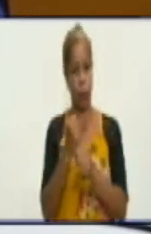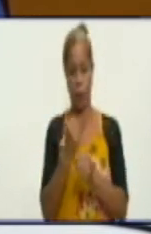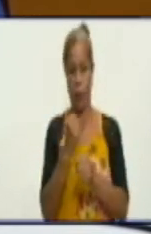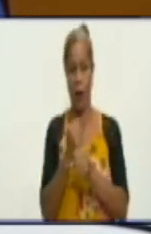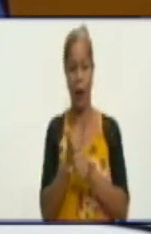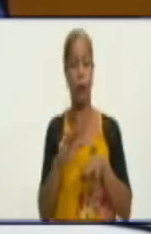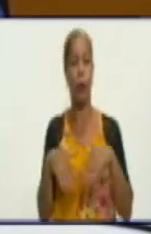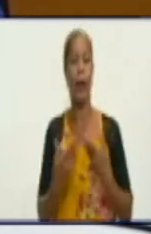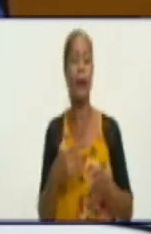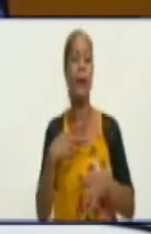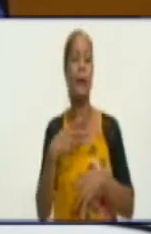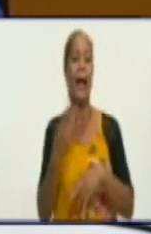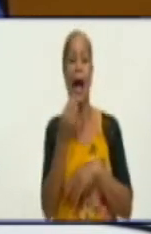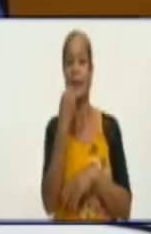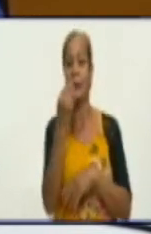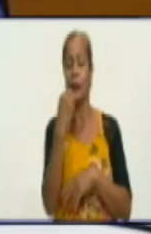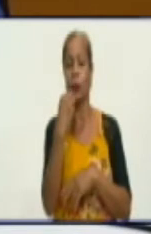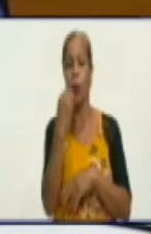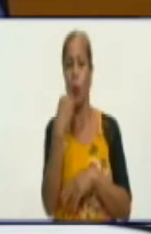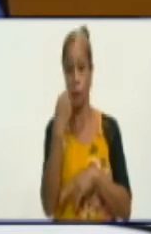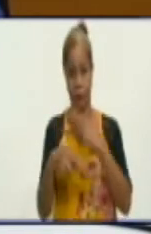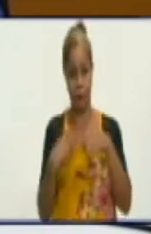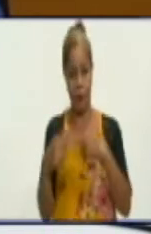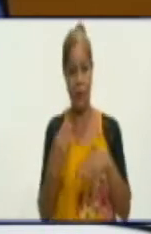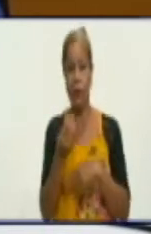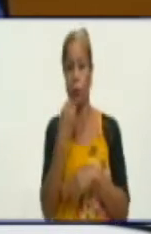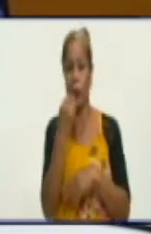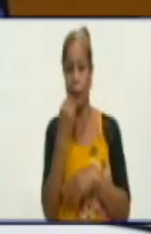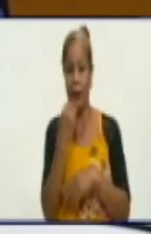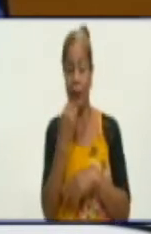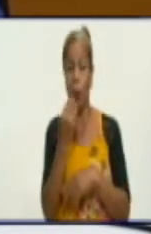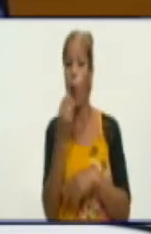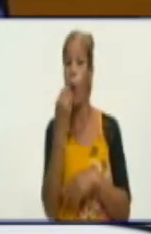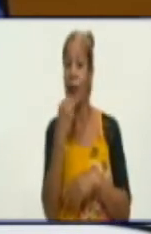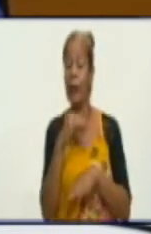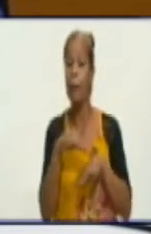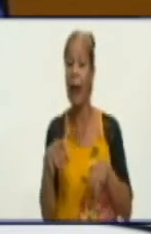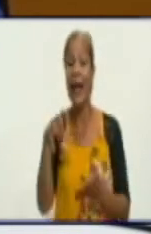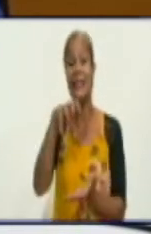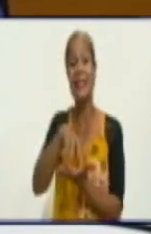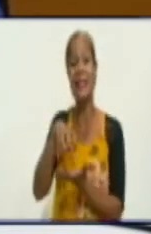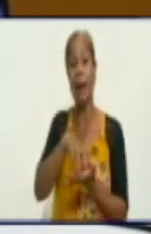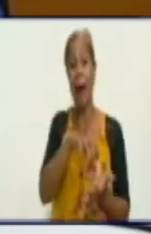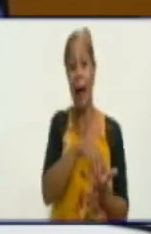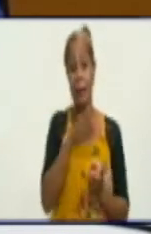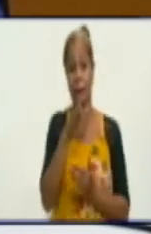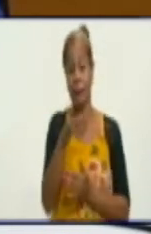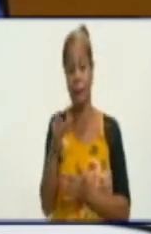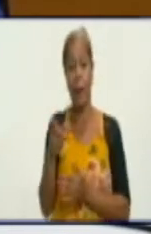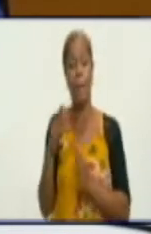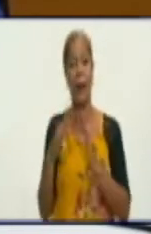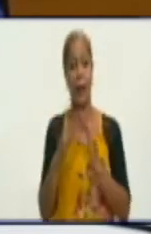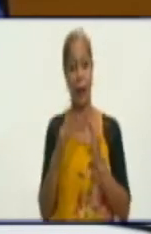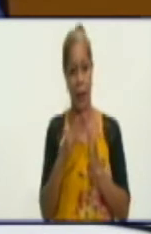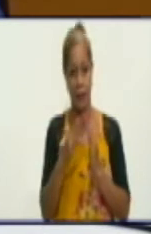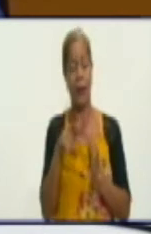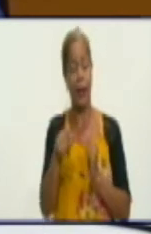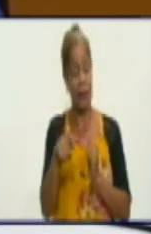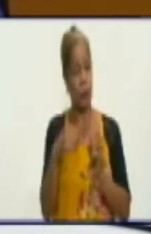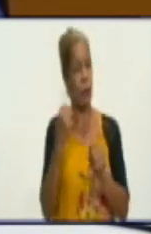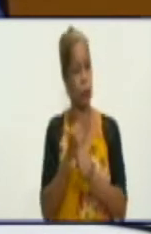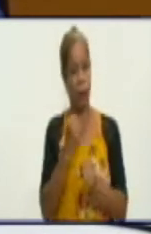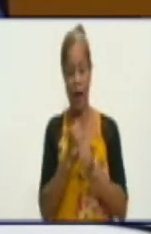en la elaboración de alimentos que tienen un alto impacto en la población, comida para llevar, y eso ha sido de una gran aceptación también